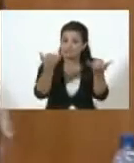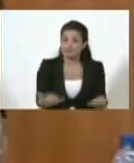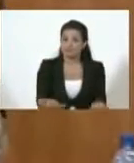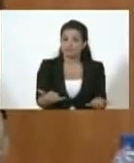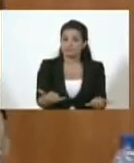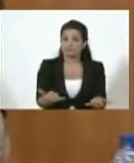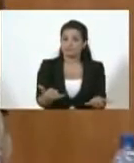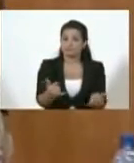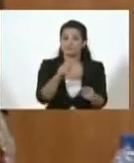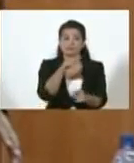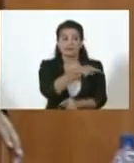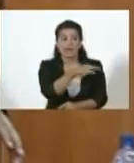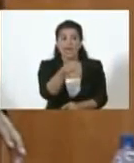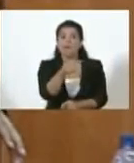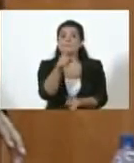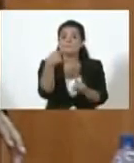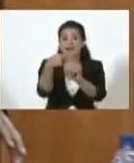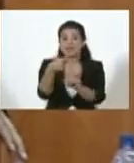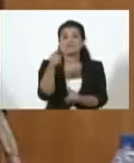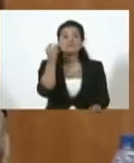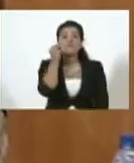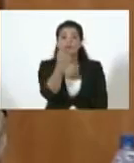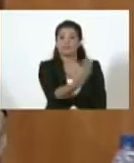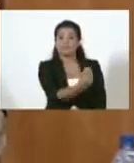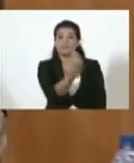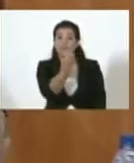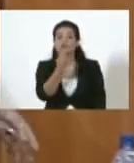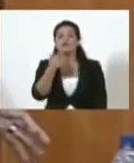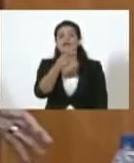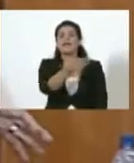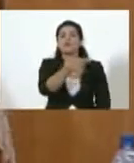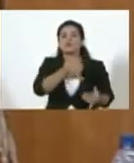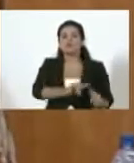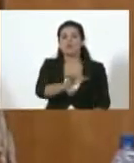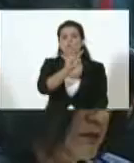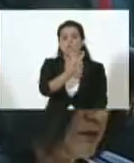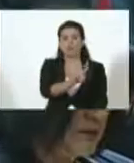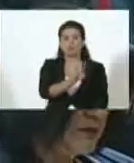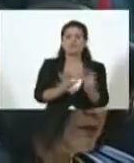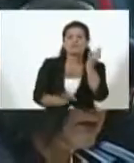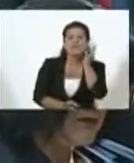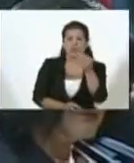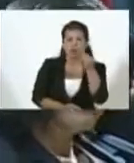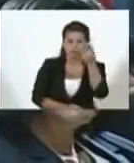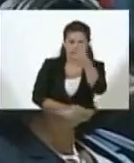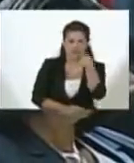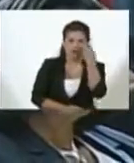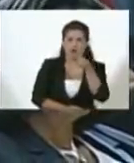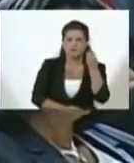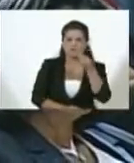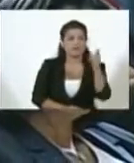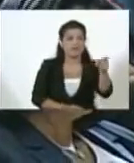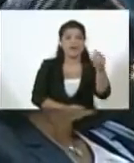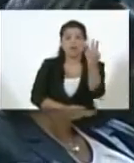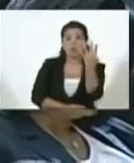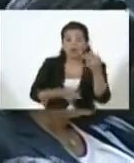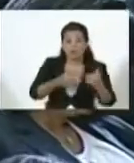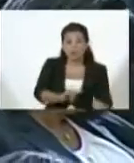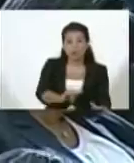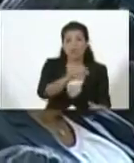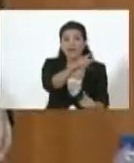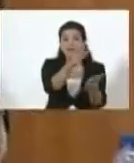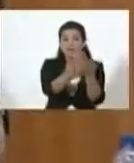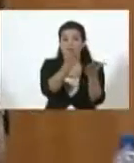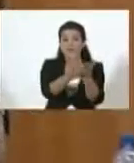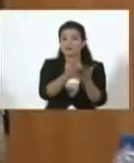algunas mujeres nos dijeron, bueno, tengo cuatro hijos. Una mujer joven, estoy estudiando, saqué